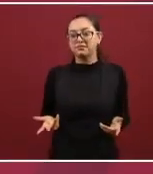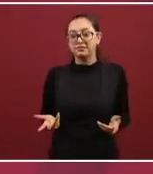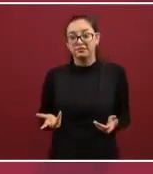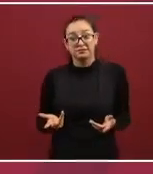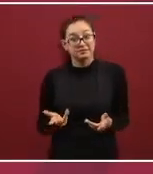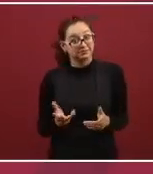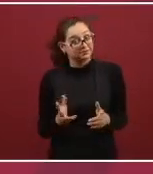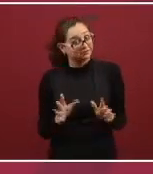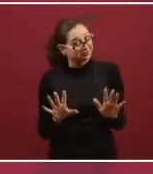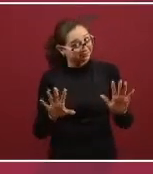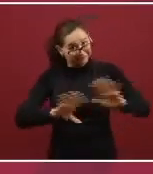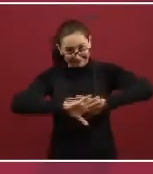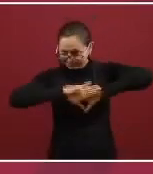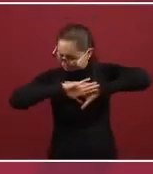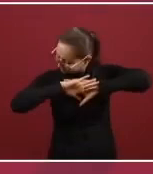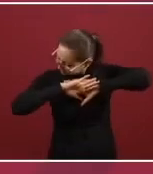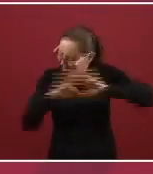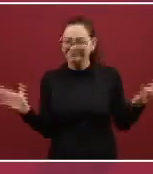No,